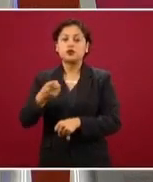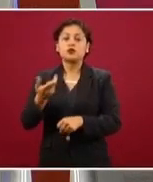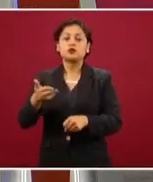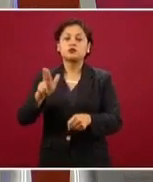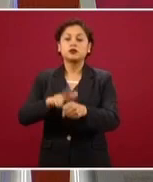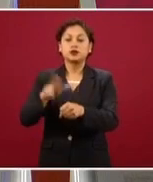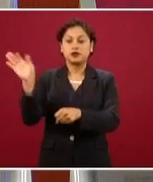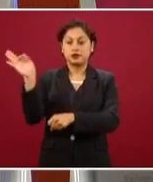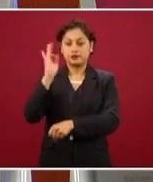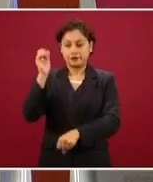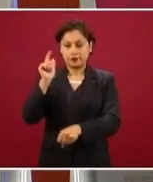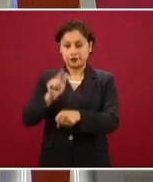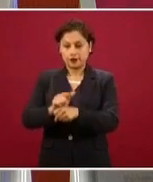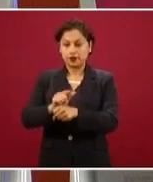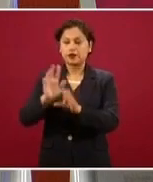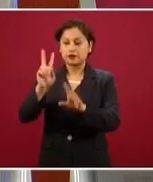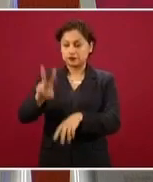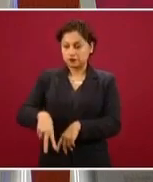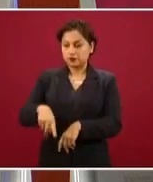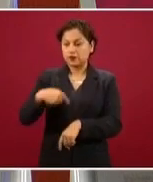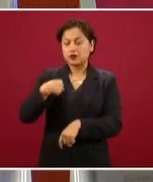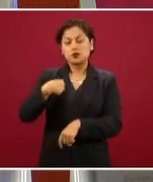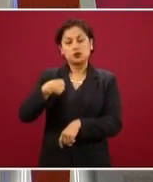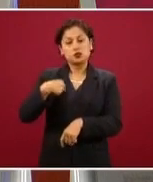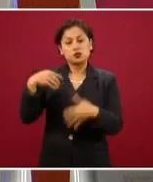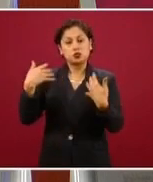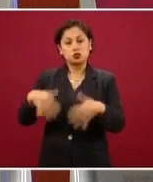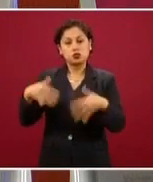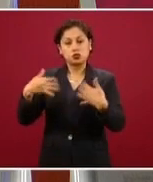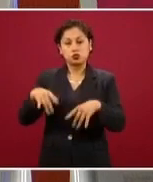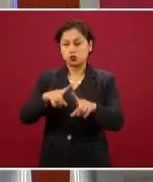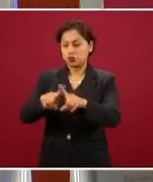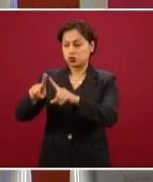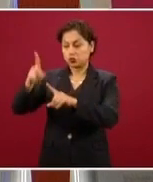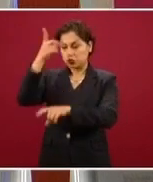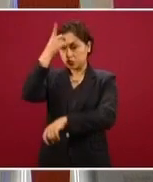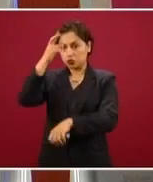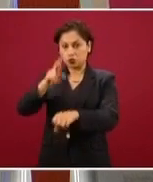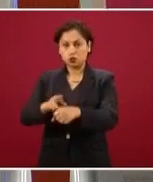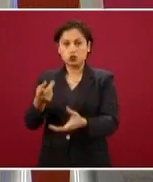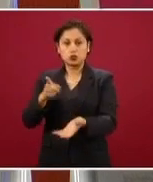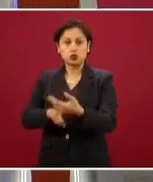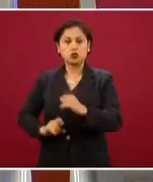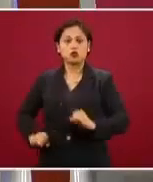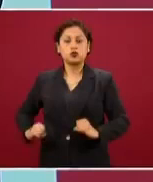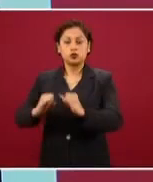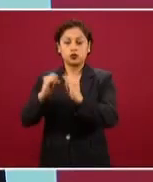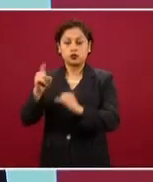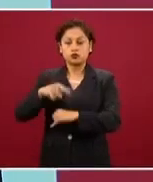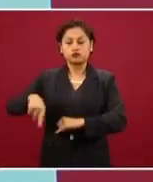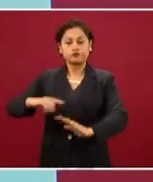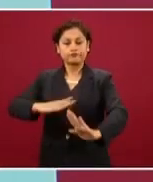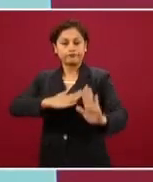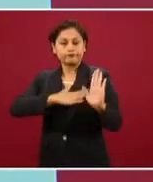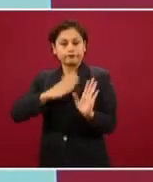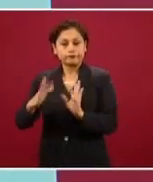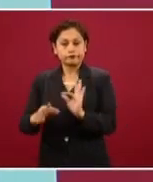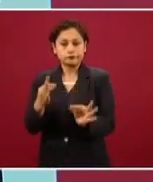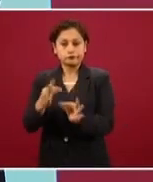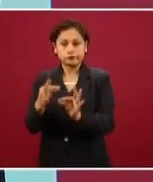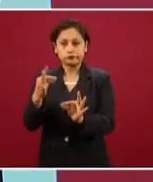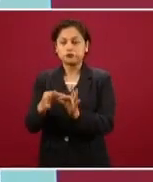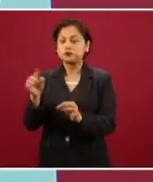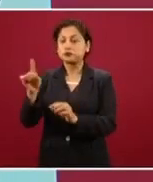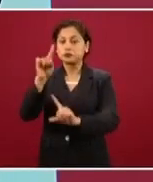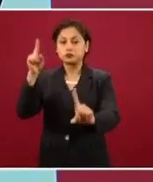para la enorme mayoría de los directores de los institutos que están muy comprometidos con, obviamente, la